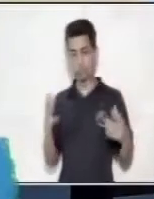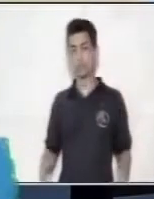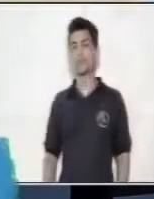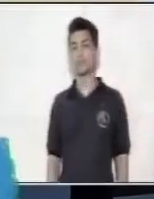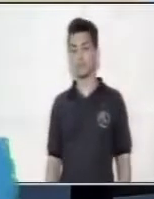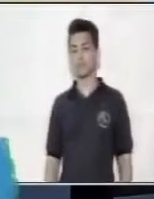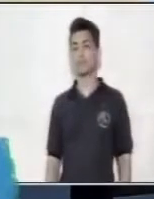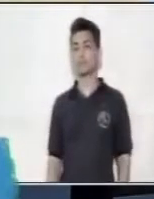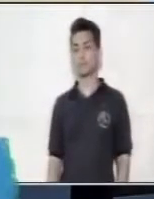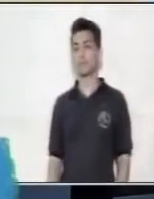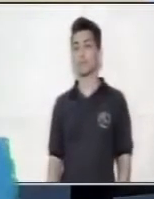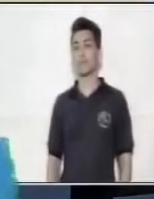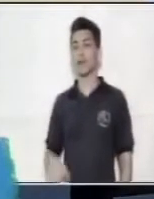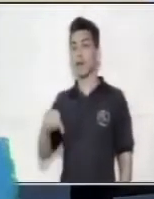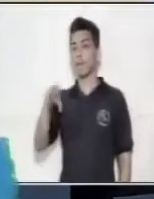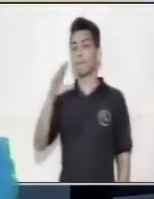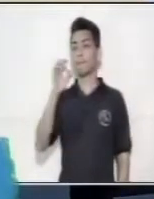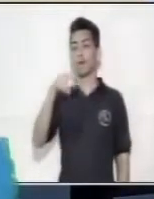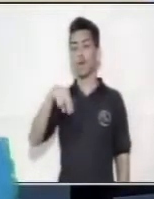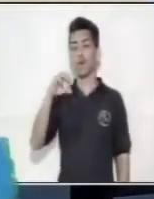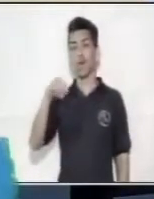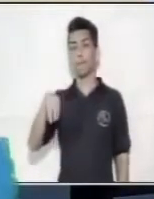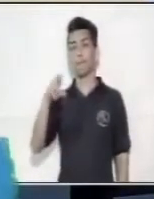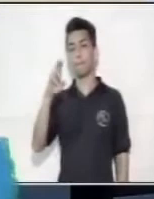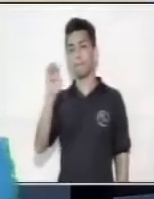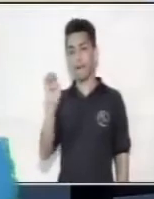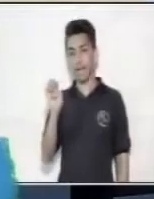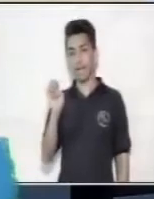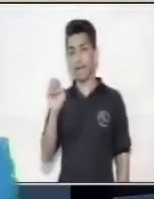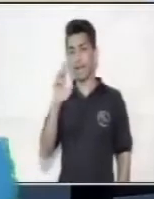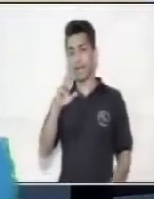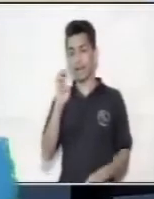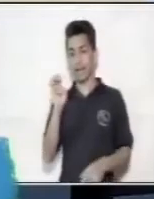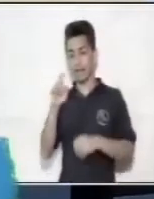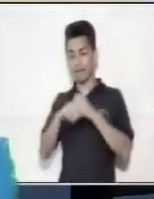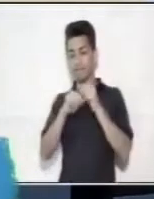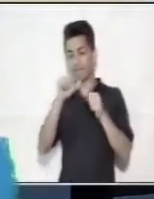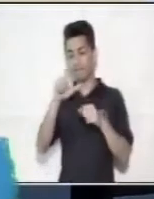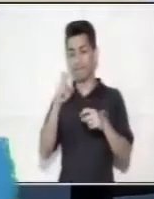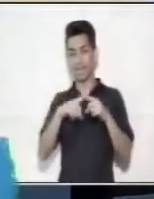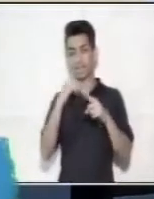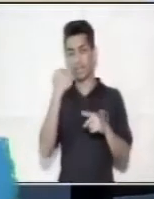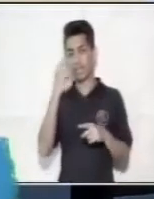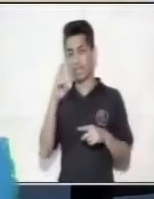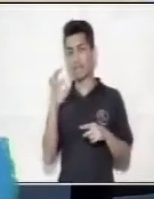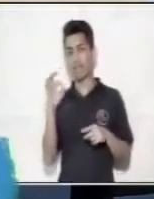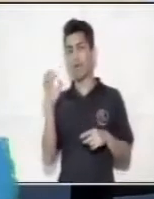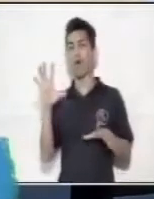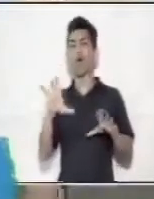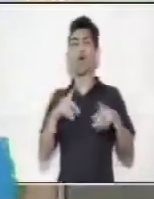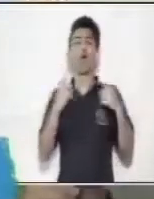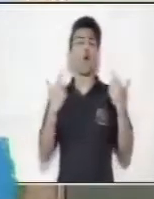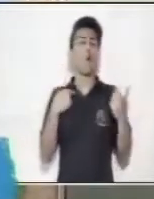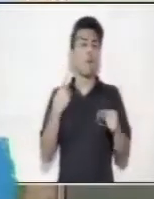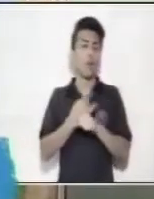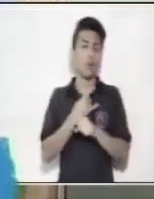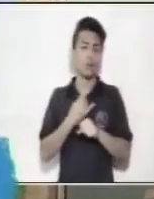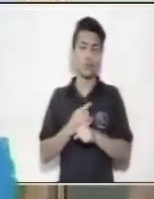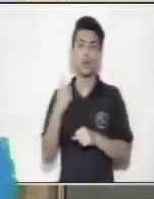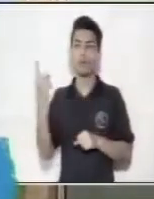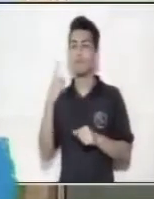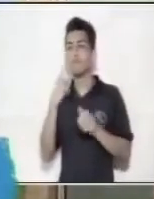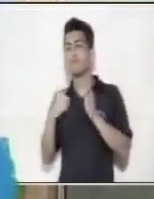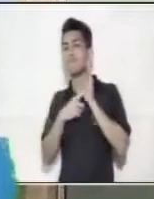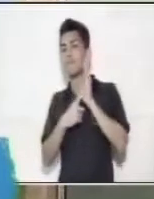pronombre reflexivo, con qué verbo lo debo utilizar. Los pronombres reflexivos hacen referencia a